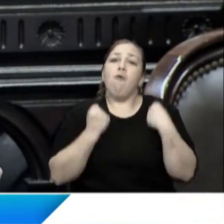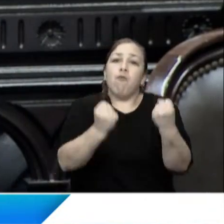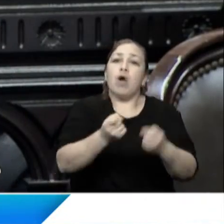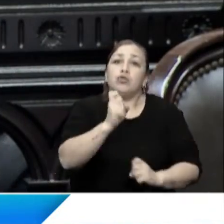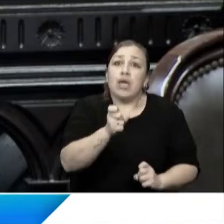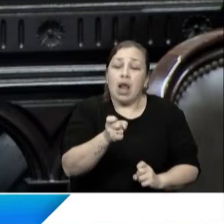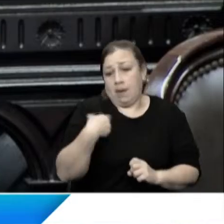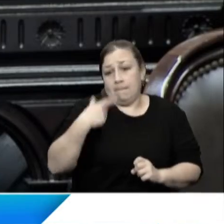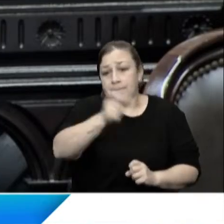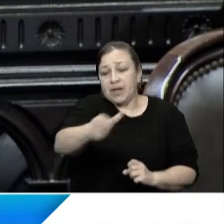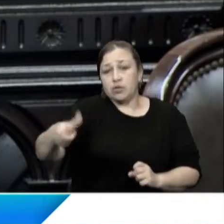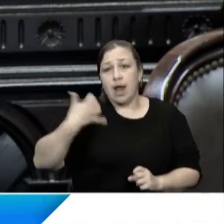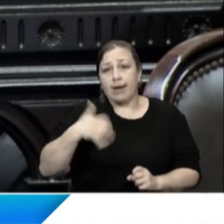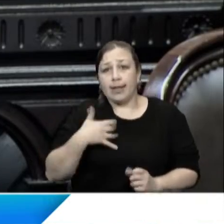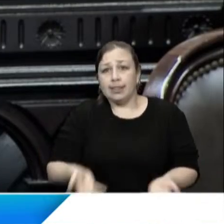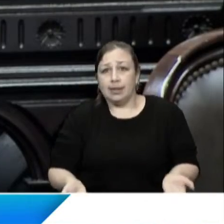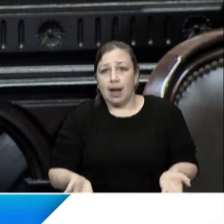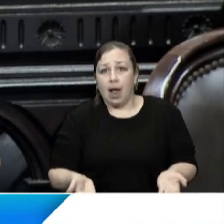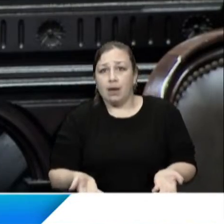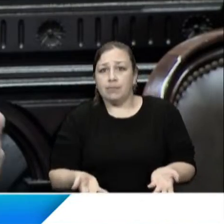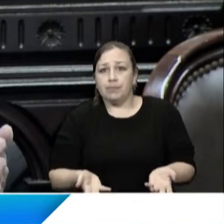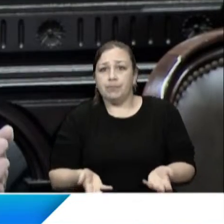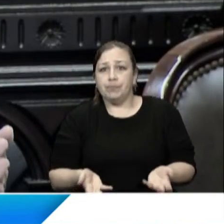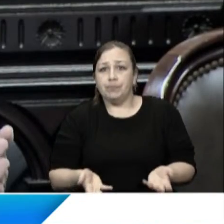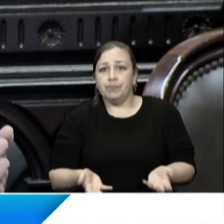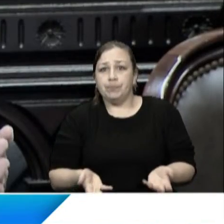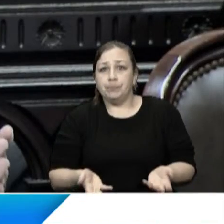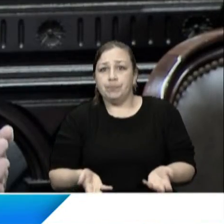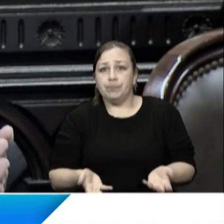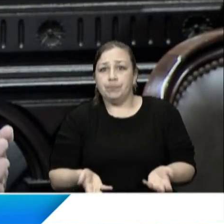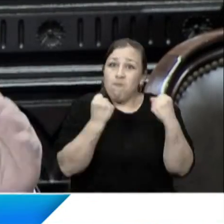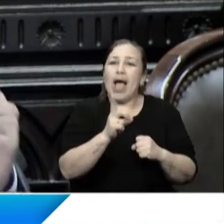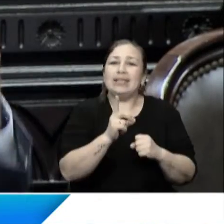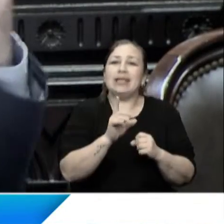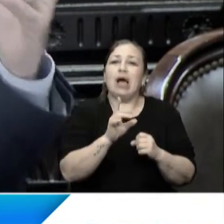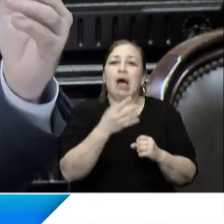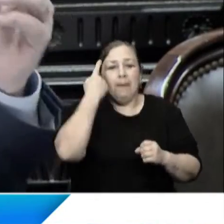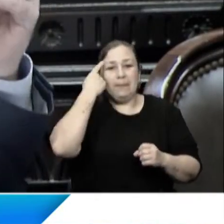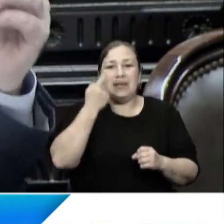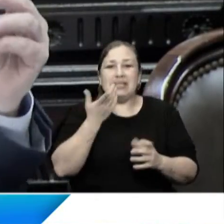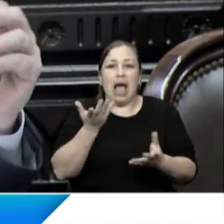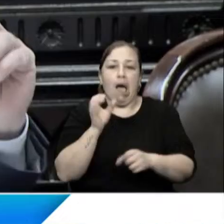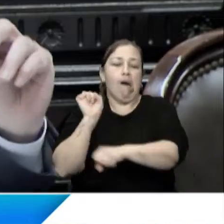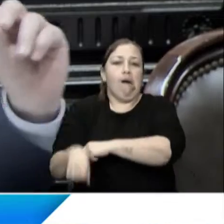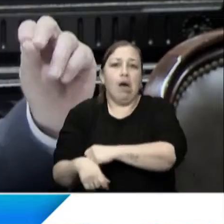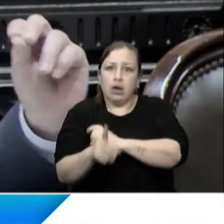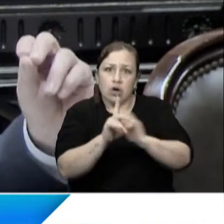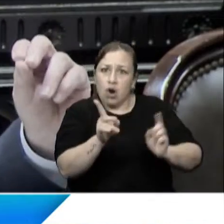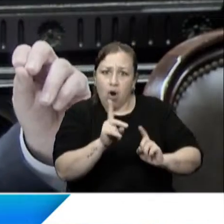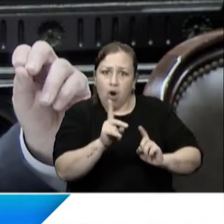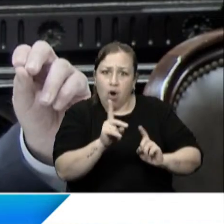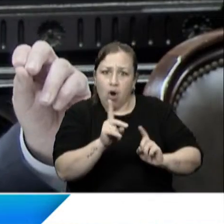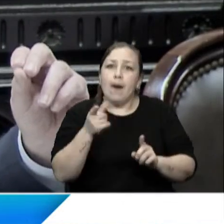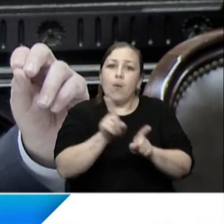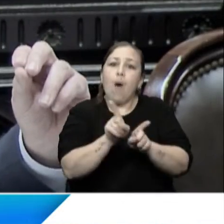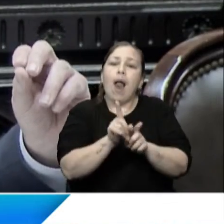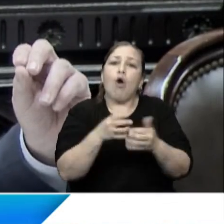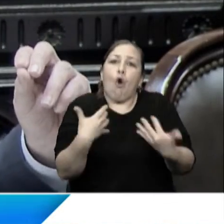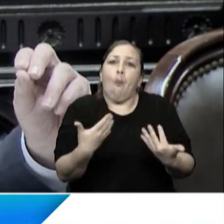los argentinos. Y a este esfuerzo de los argentinos no lo vamos a hacer por un disparate. Buscando lo cómodo que es este